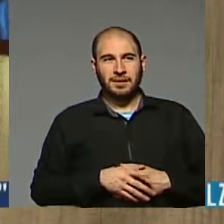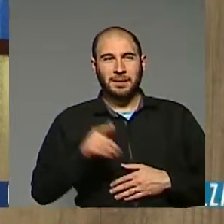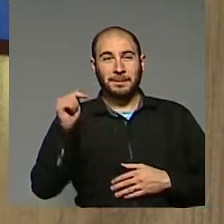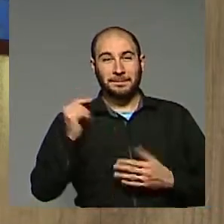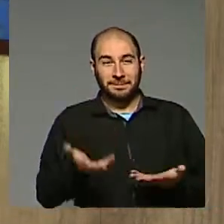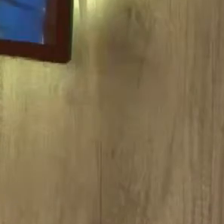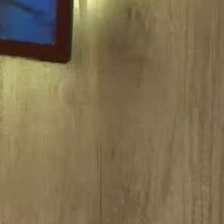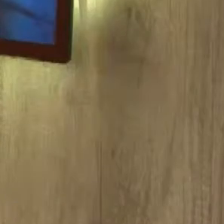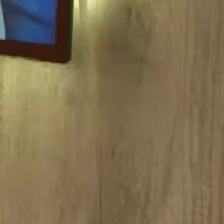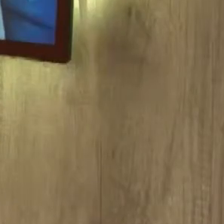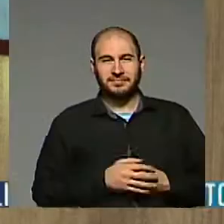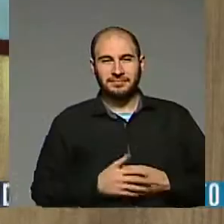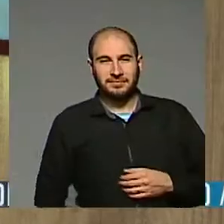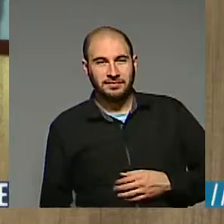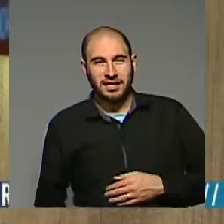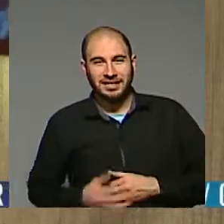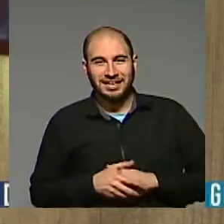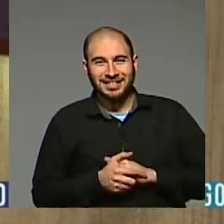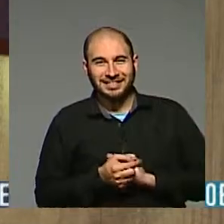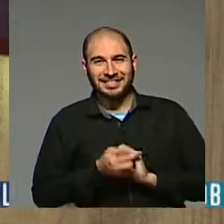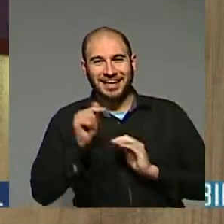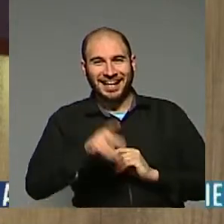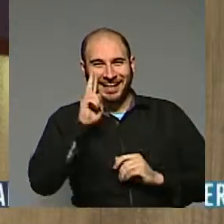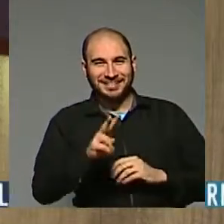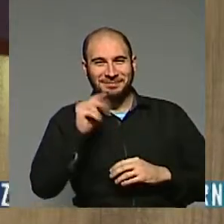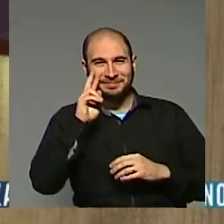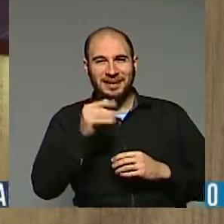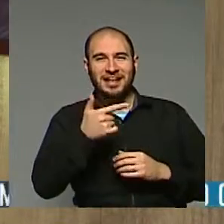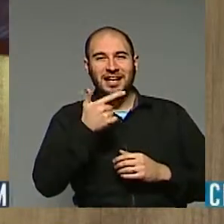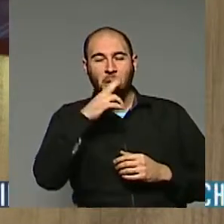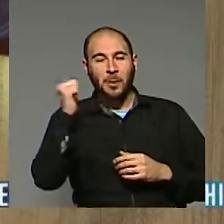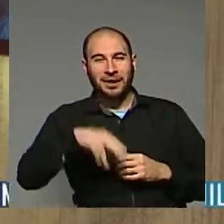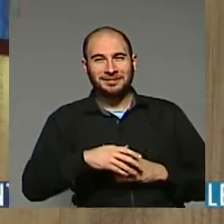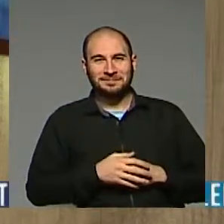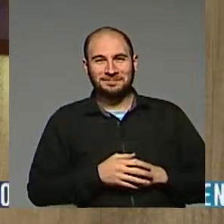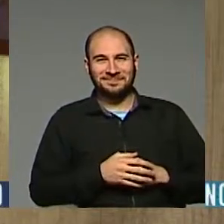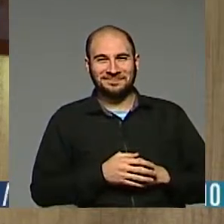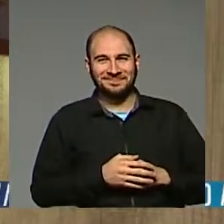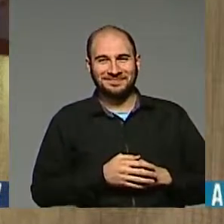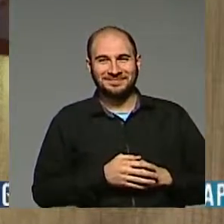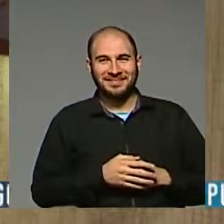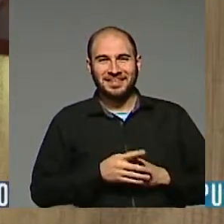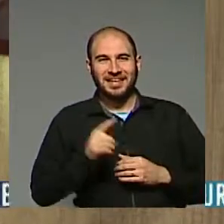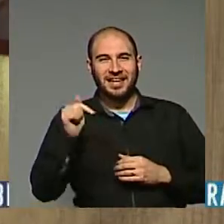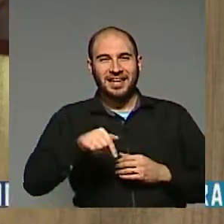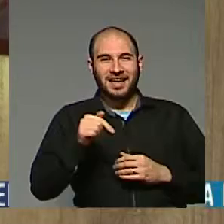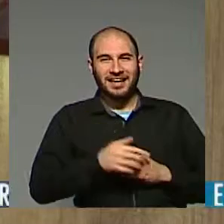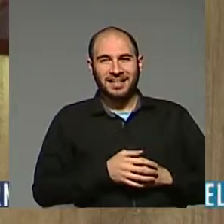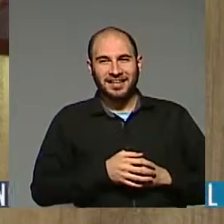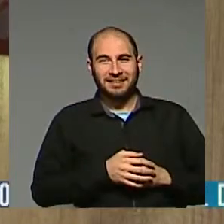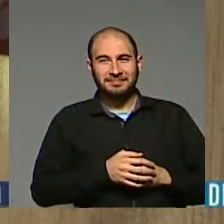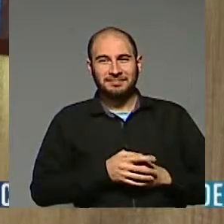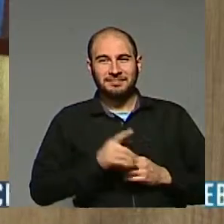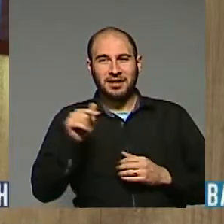Bueno, ahí lo escuchaban a Schiaretti, ¿sí? Revalidando su mandato y hablando de